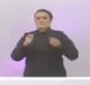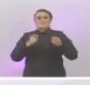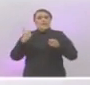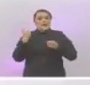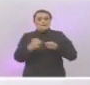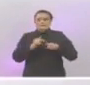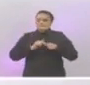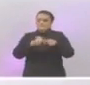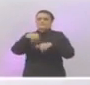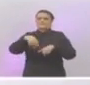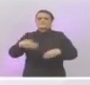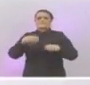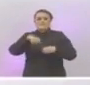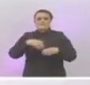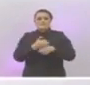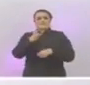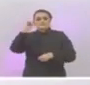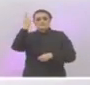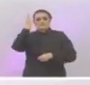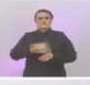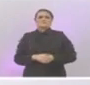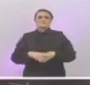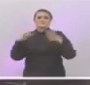seguirá siendo en San Luis Potosí.